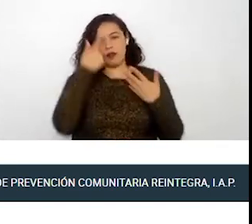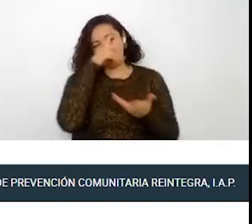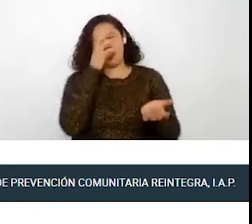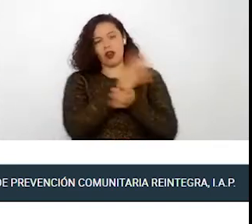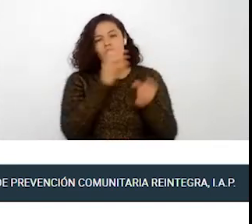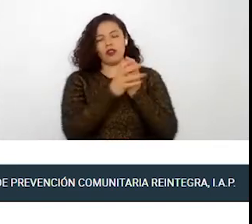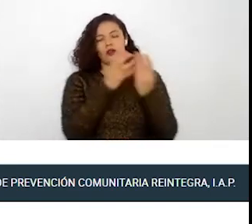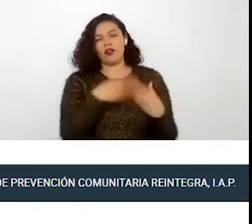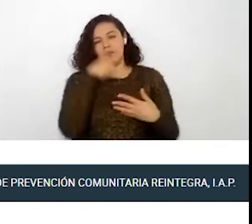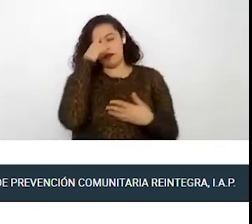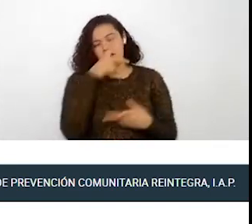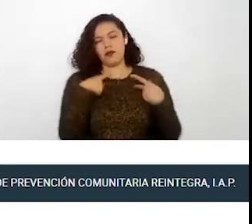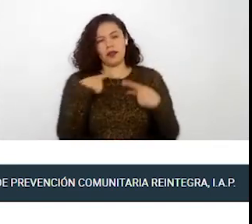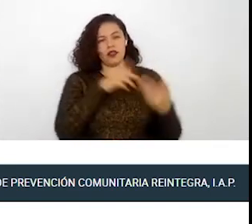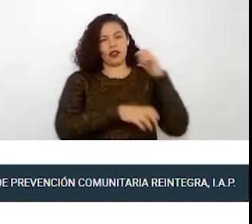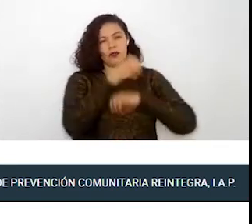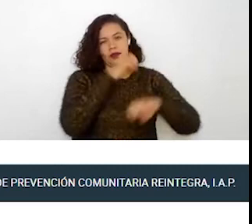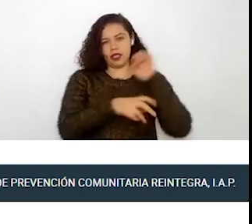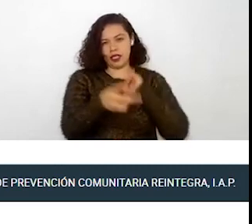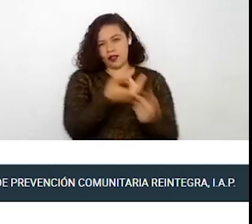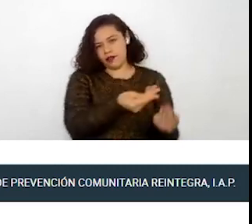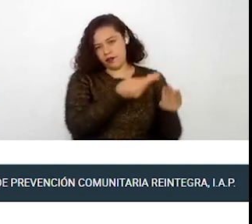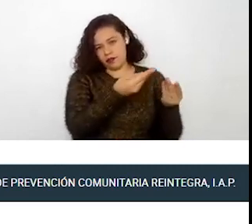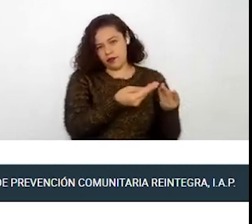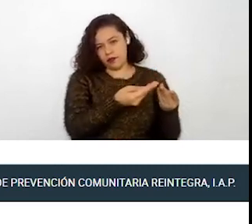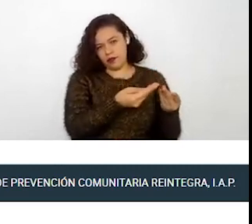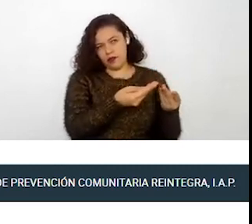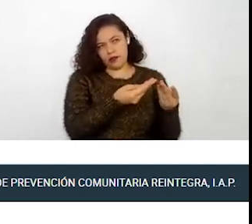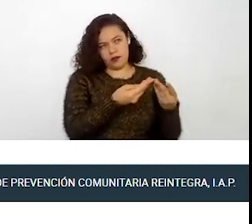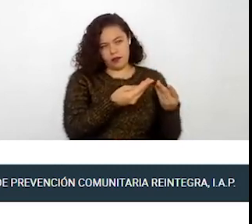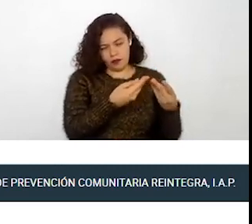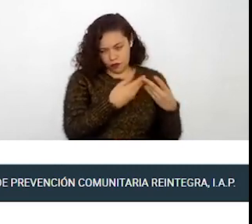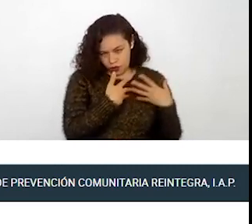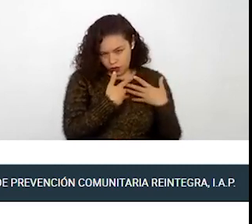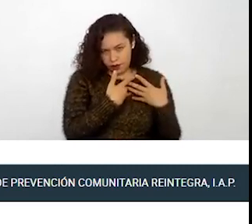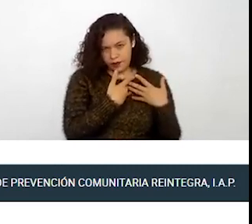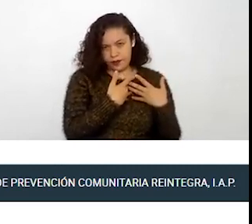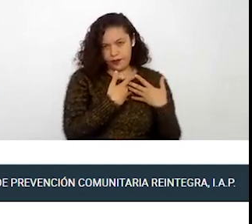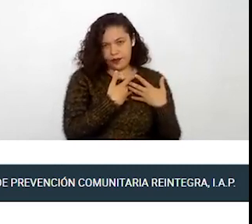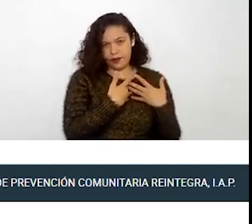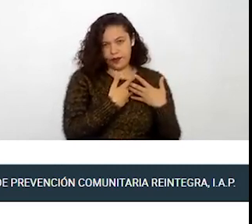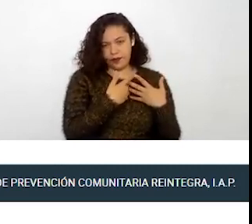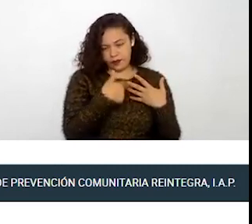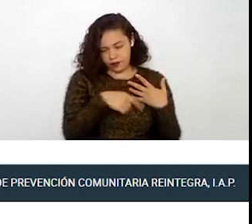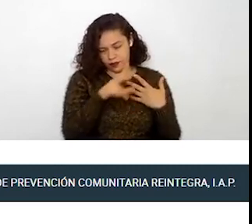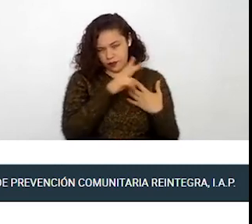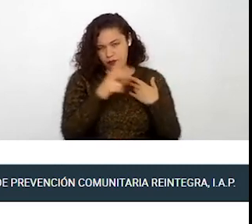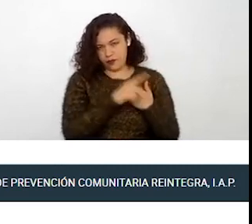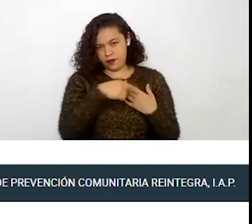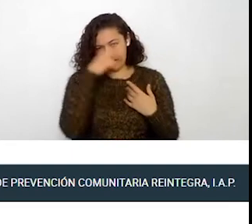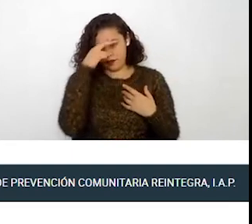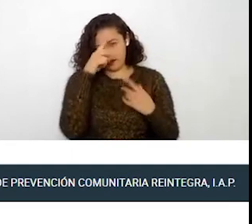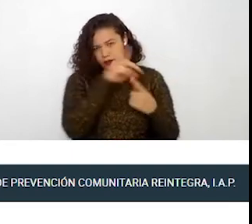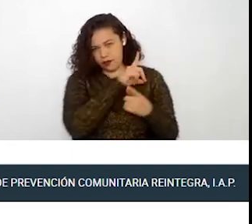de una persona moral de otra persona moral este de aquí de México nacional porque